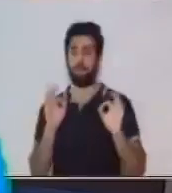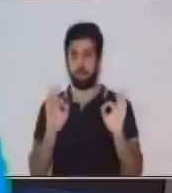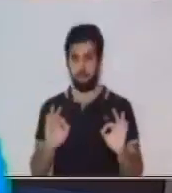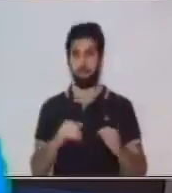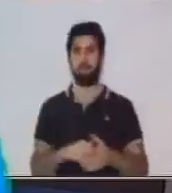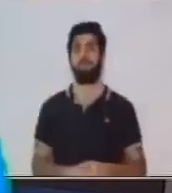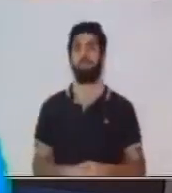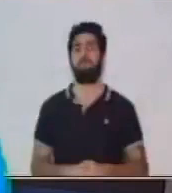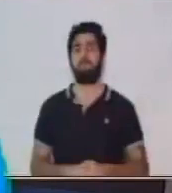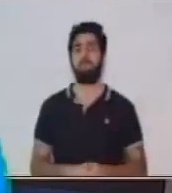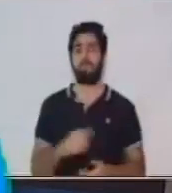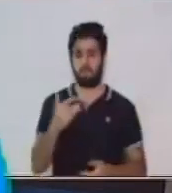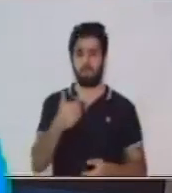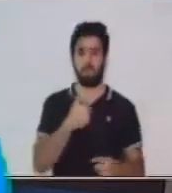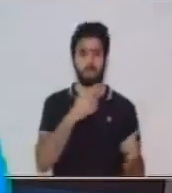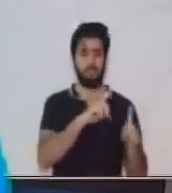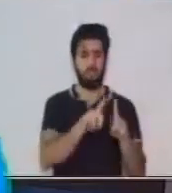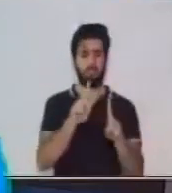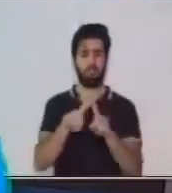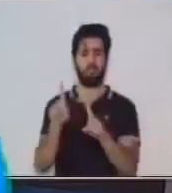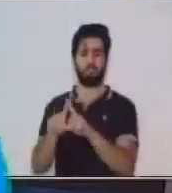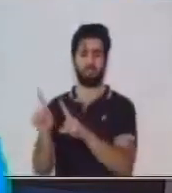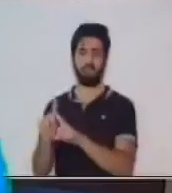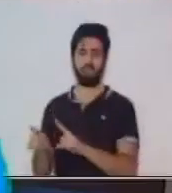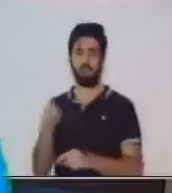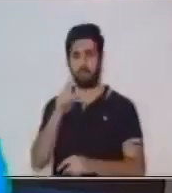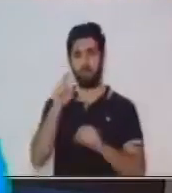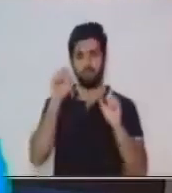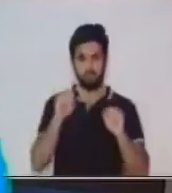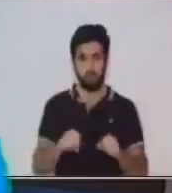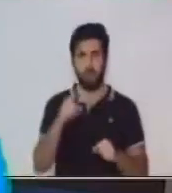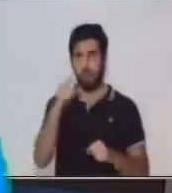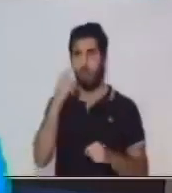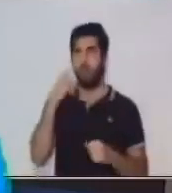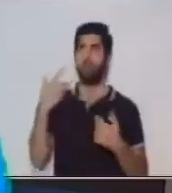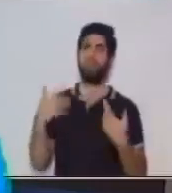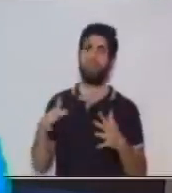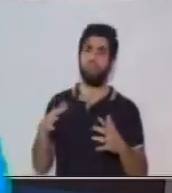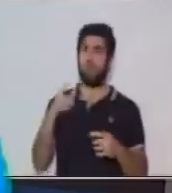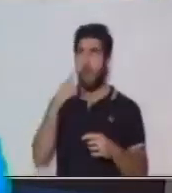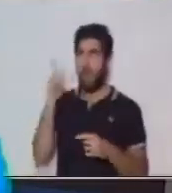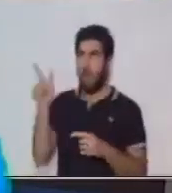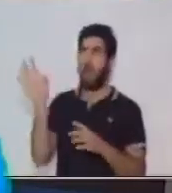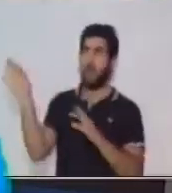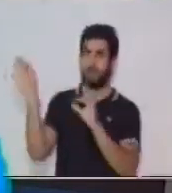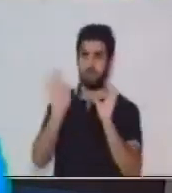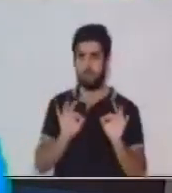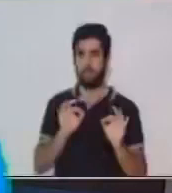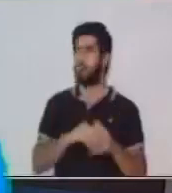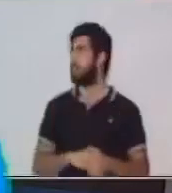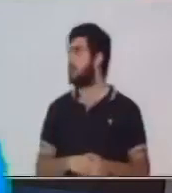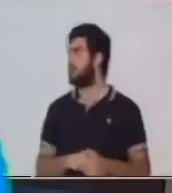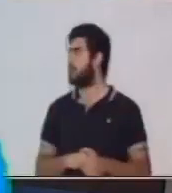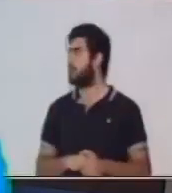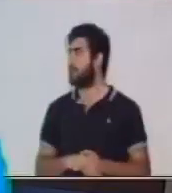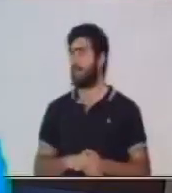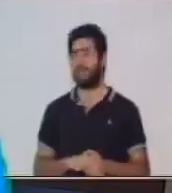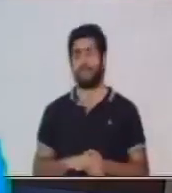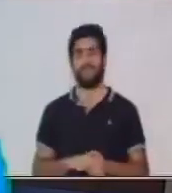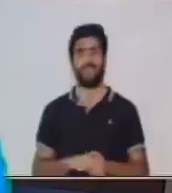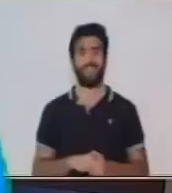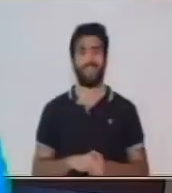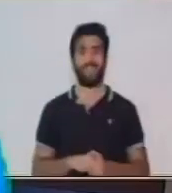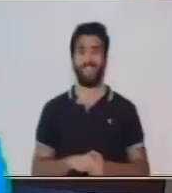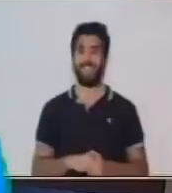entonces si te das cuenta, hay diferentes y que tú puedes, ahorita agarramos solo esos dos ejemplos, pero que tú puedes venir y